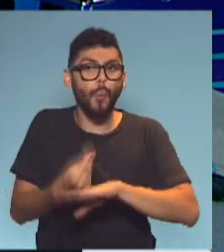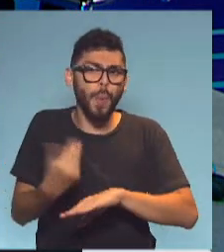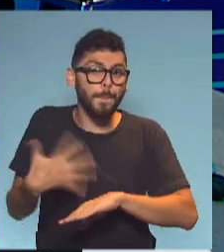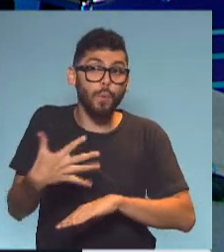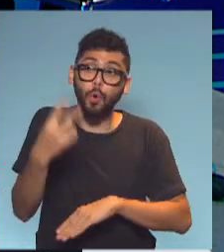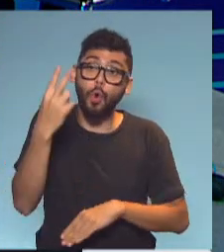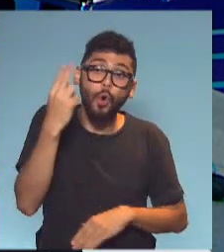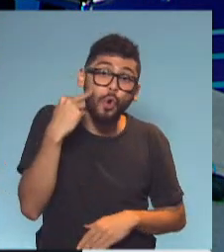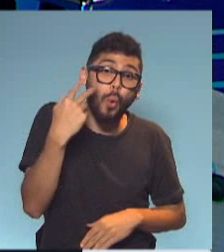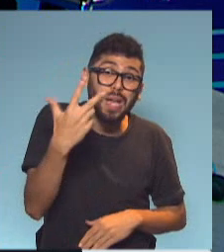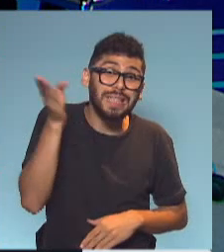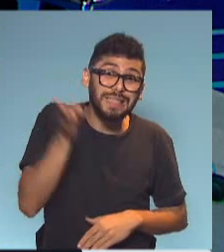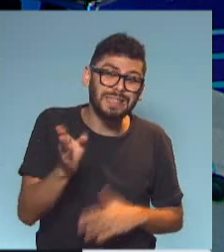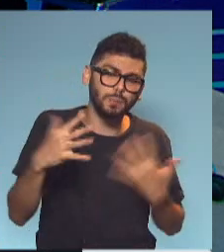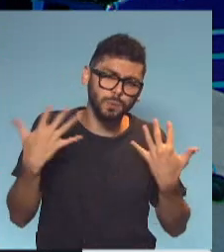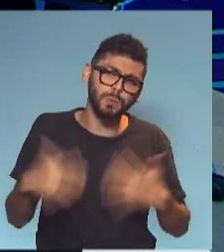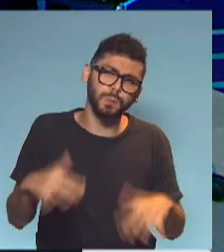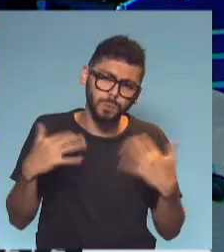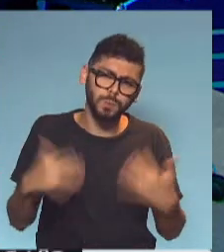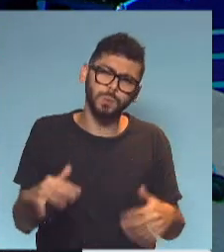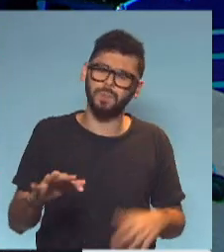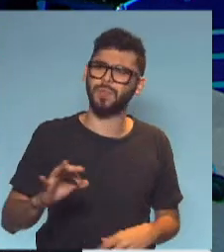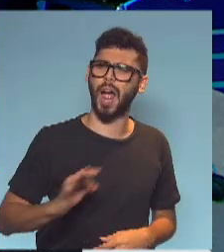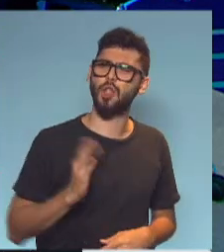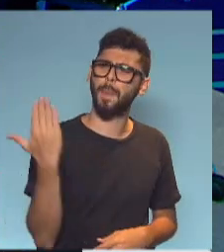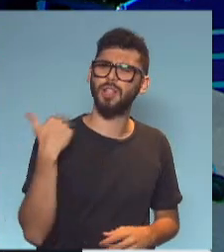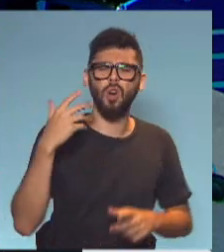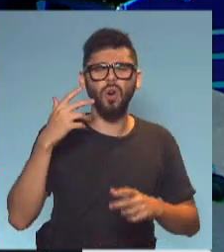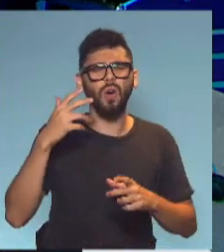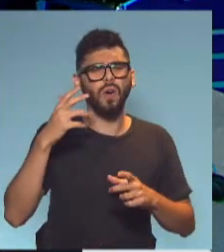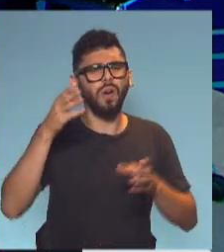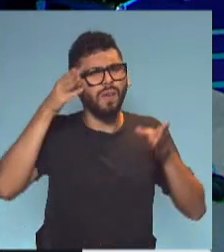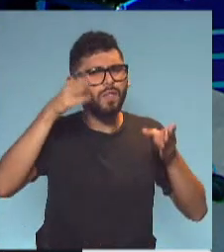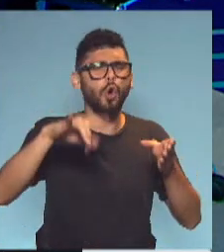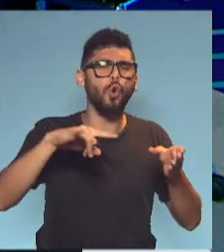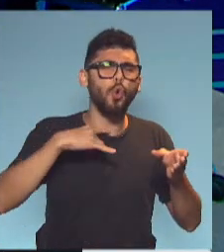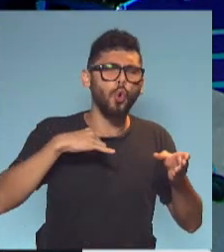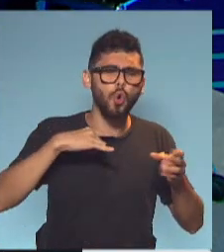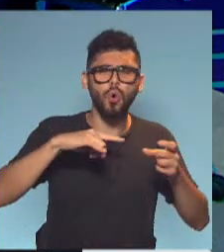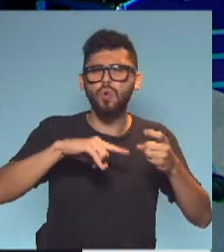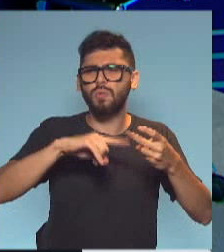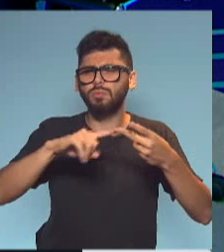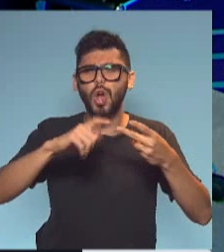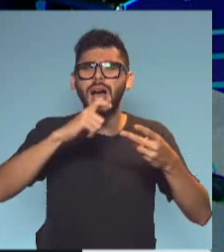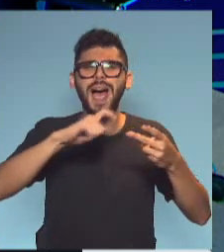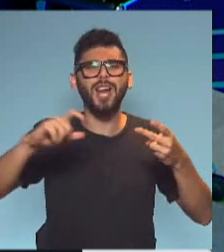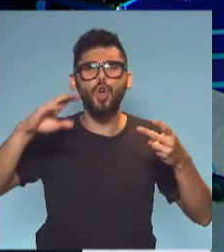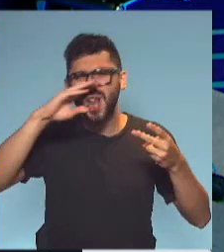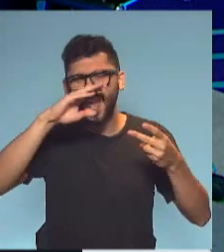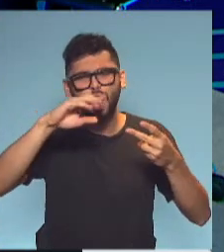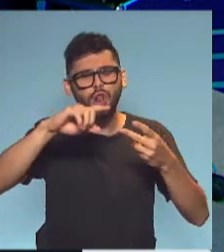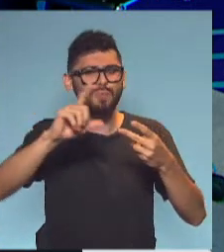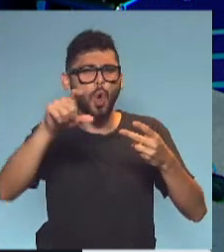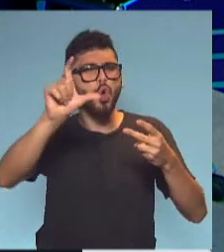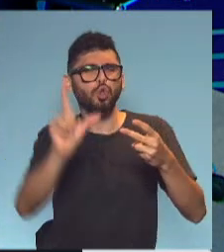tenga ese número, ¿no? El año pasado hablábamos de Jujuy, hablábamos de algunas localidades de Río Negro, el sur de